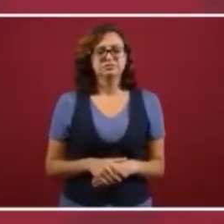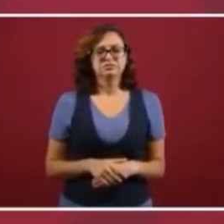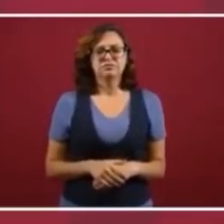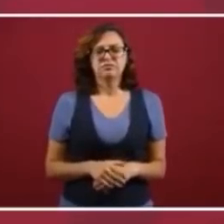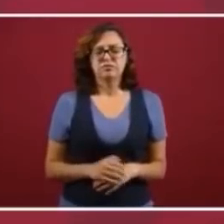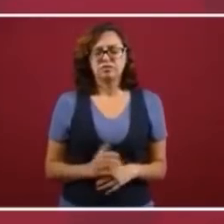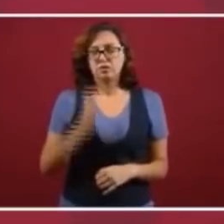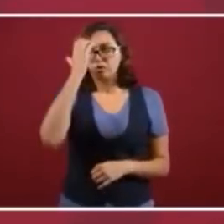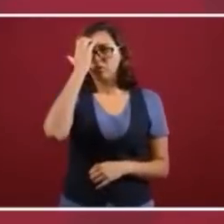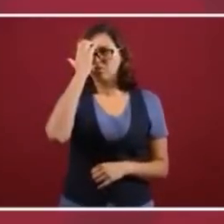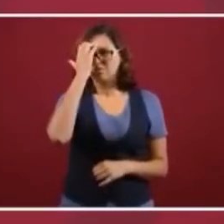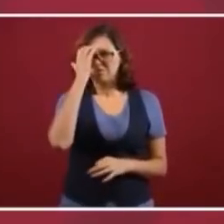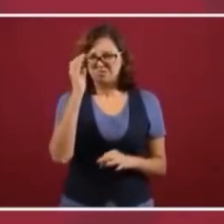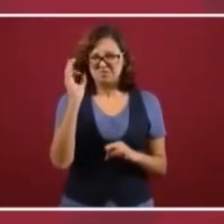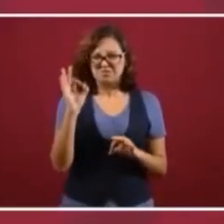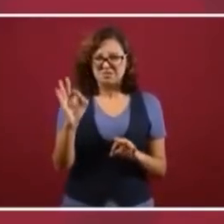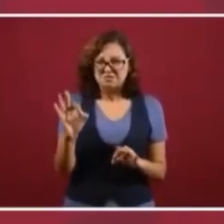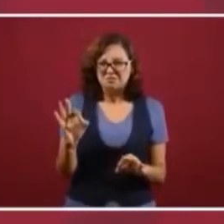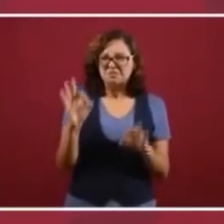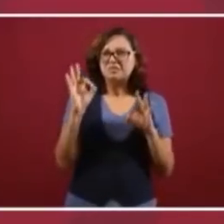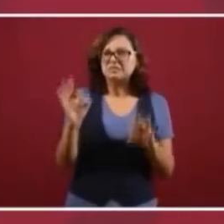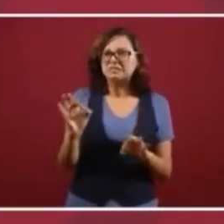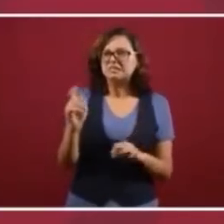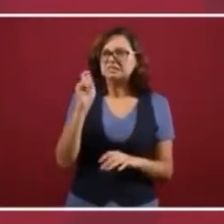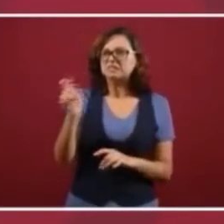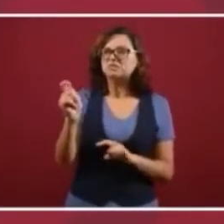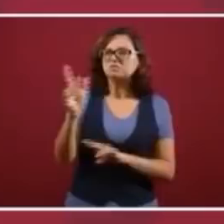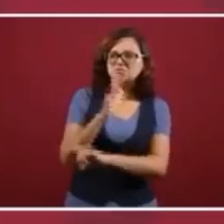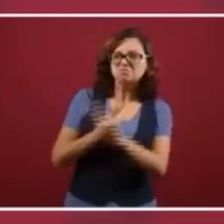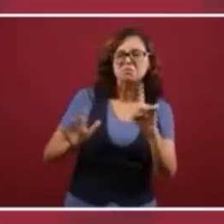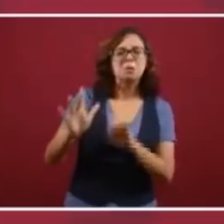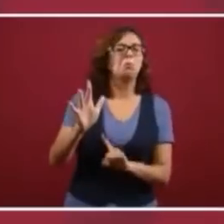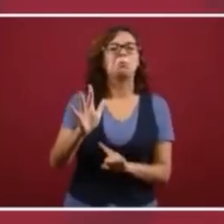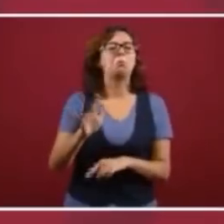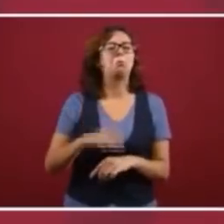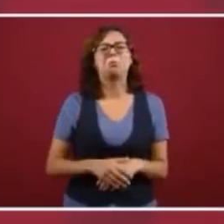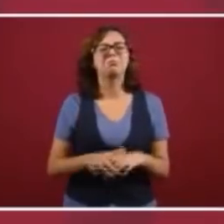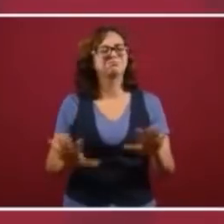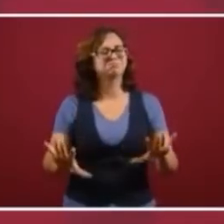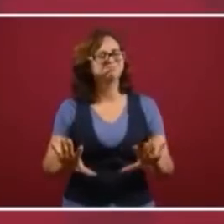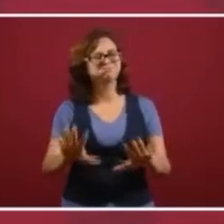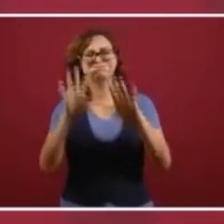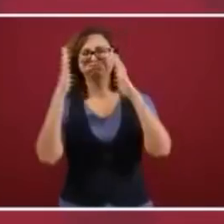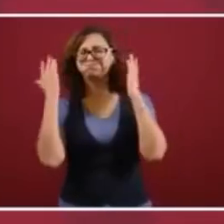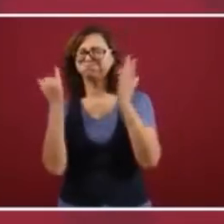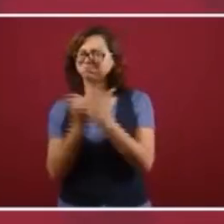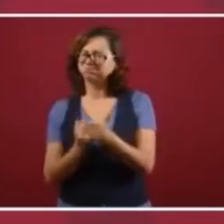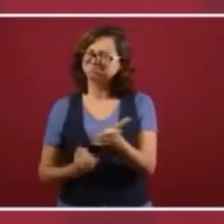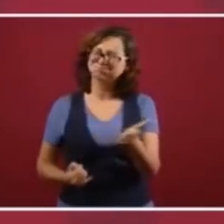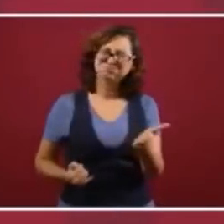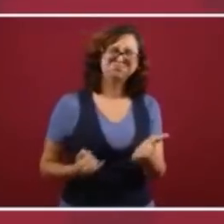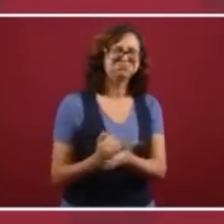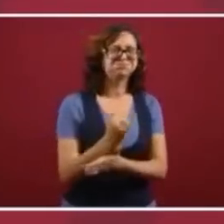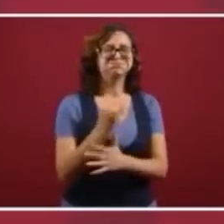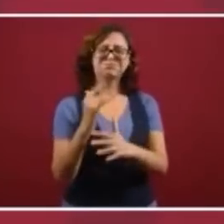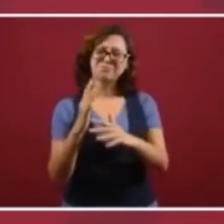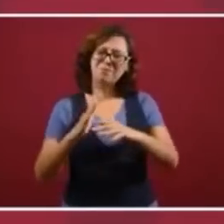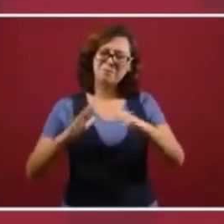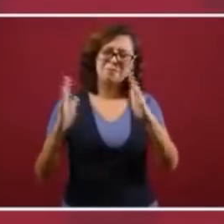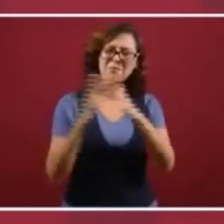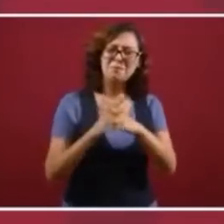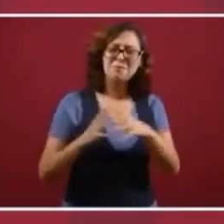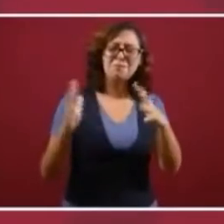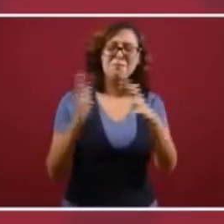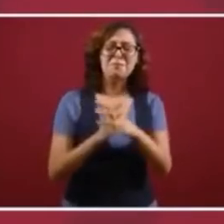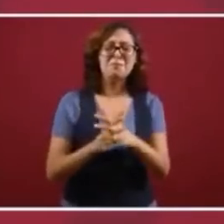certero de lo que estaba sucediendo. Fue pegarle un palazo al